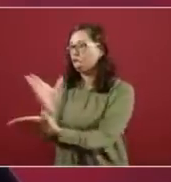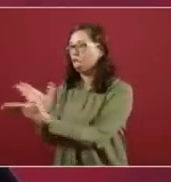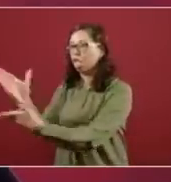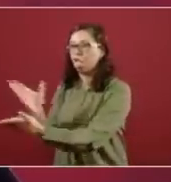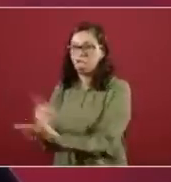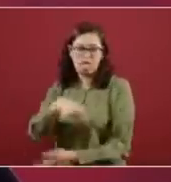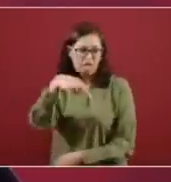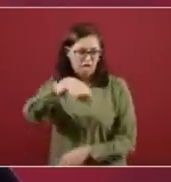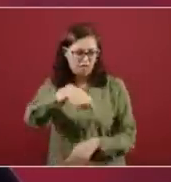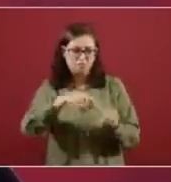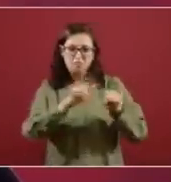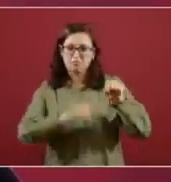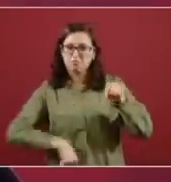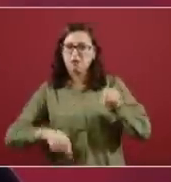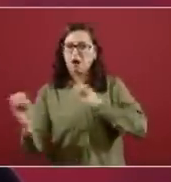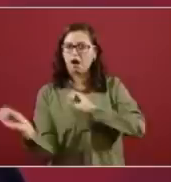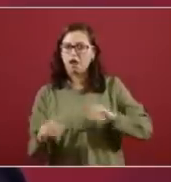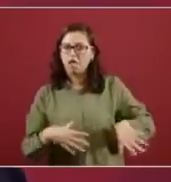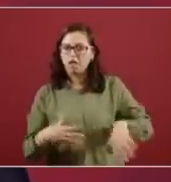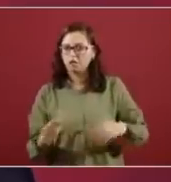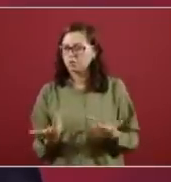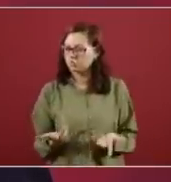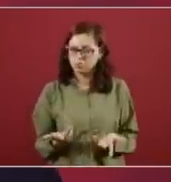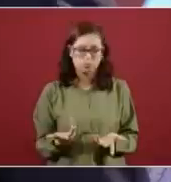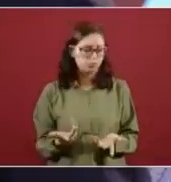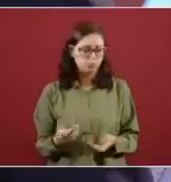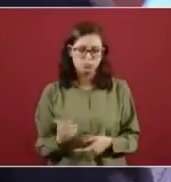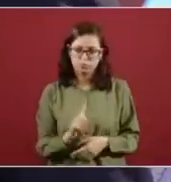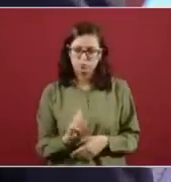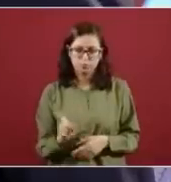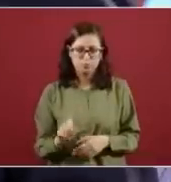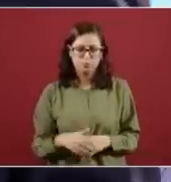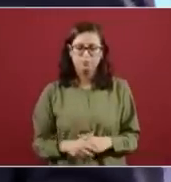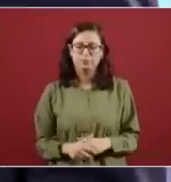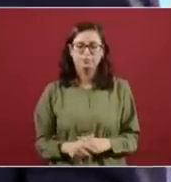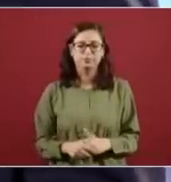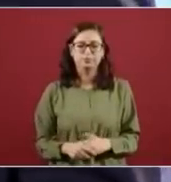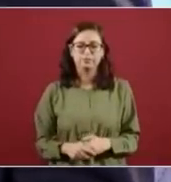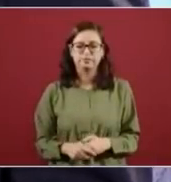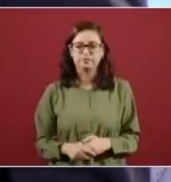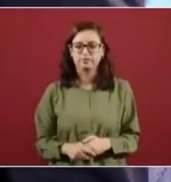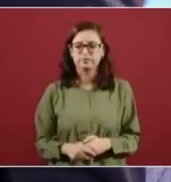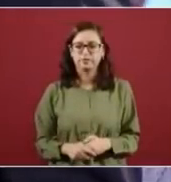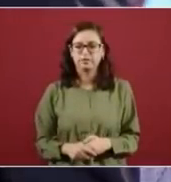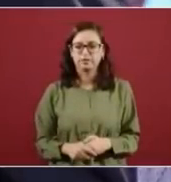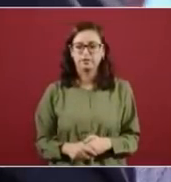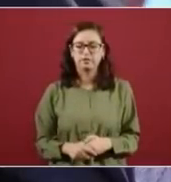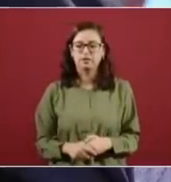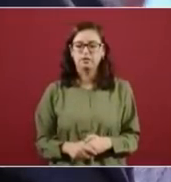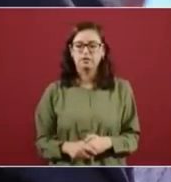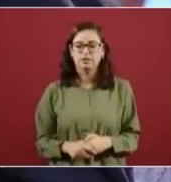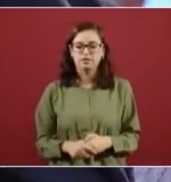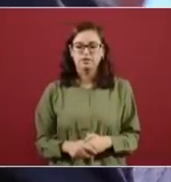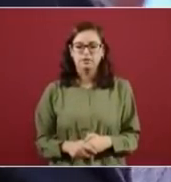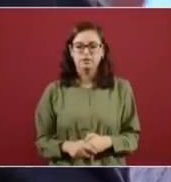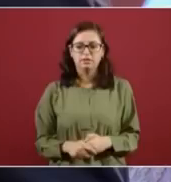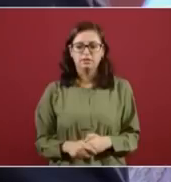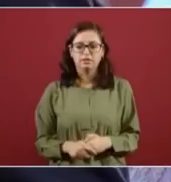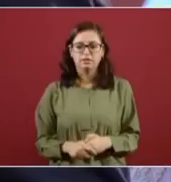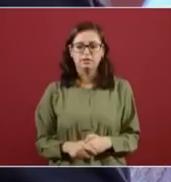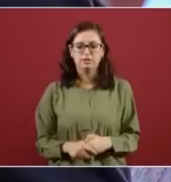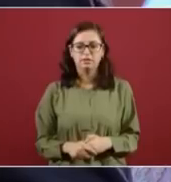casa por eso es lo mismo en cuanto a